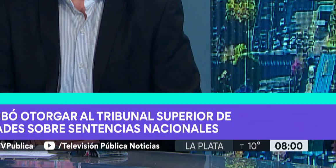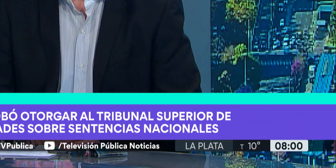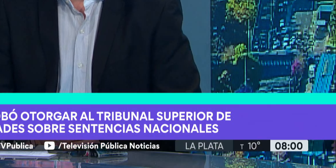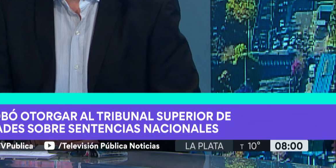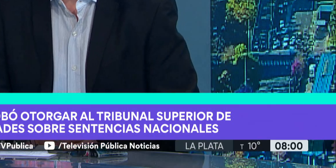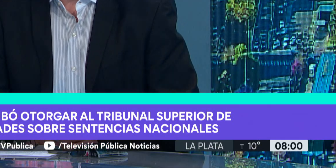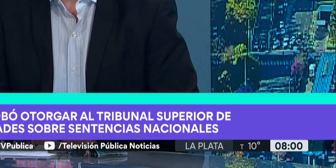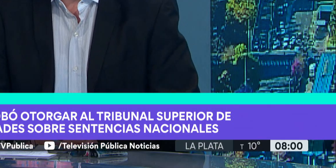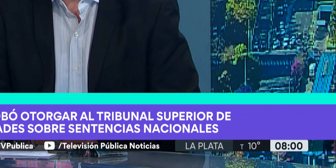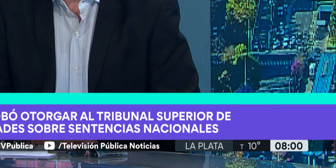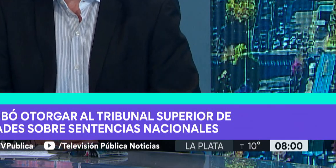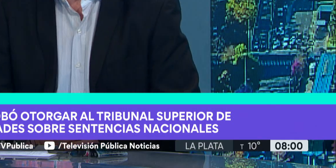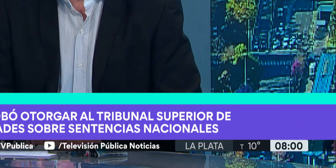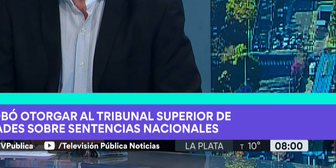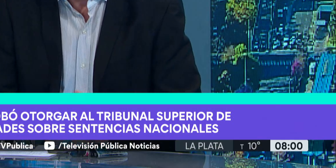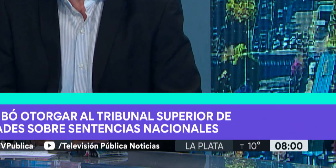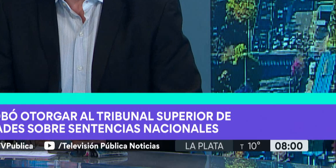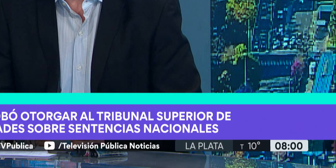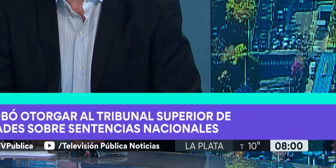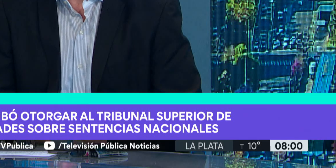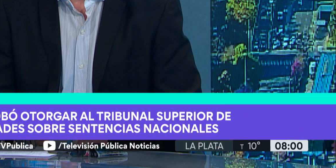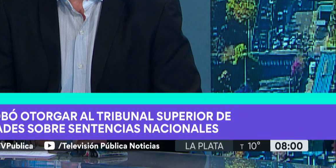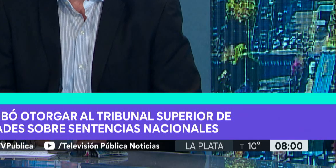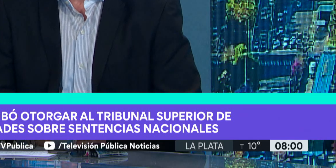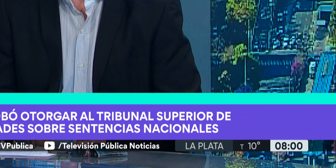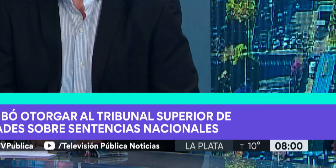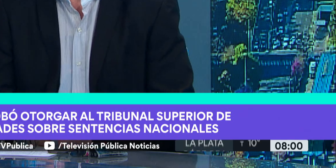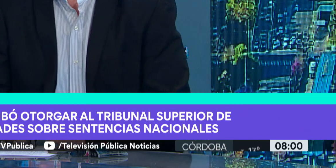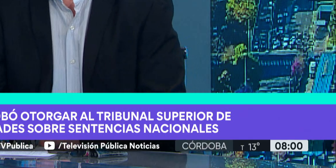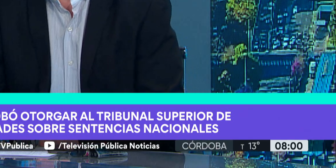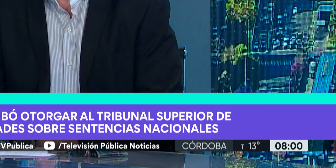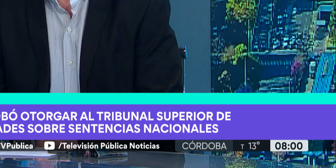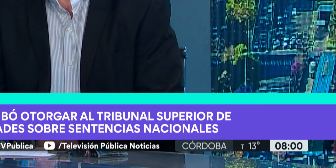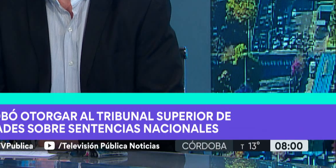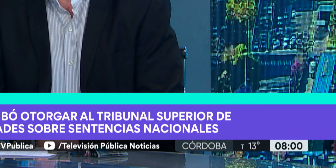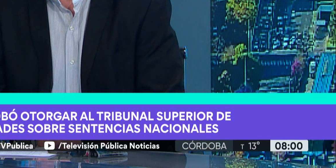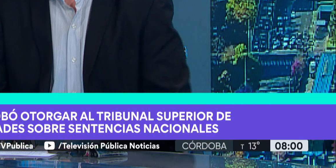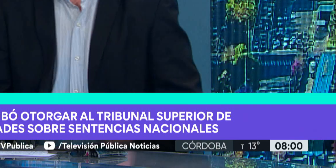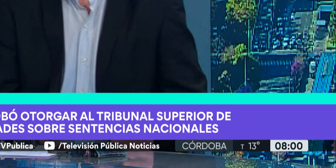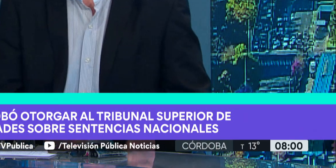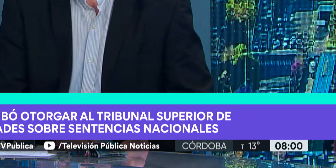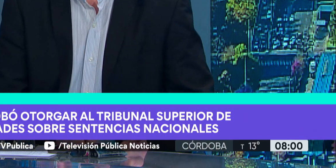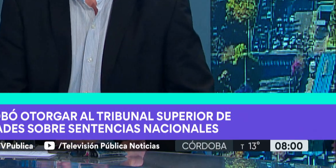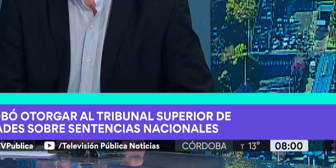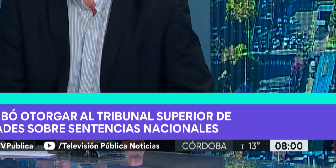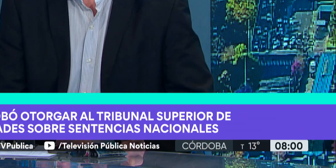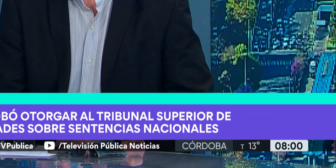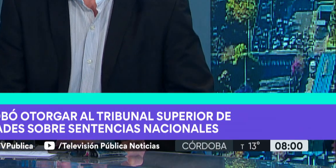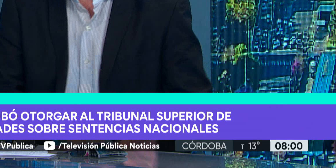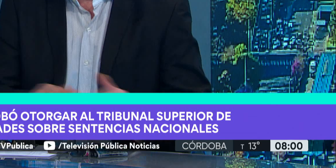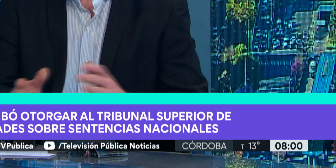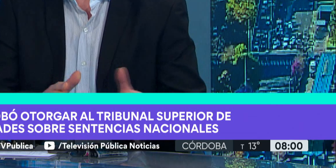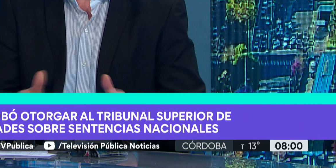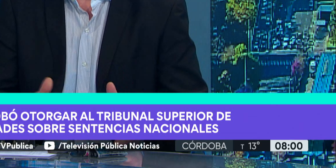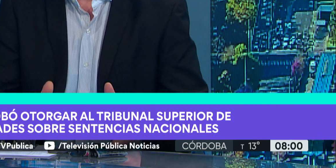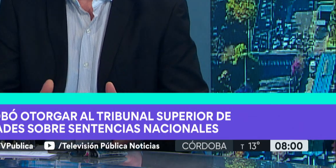de constitucionalidad que ejerce la Corte Suprema. Es decir, este es un tema que más tarde o más temprano va a terminar en la Corte Suprema. El tema es que en el entretanto